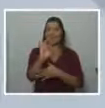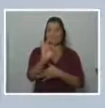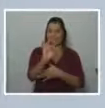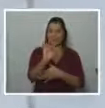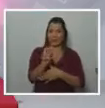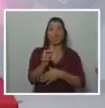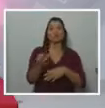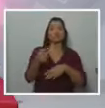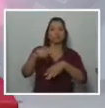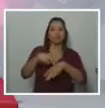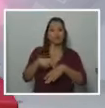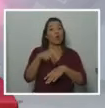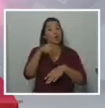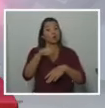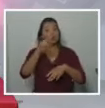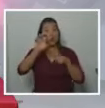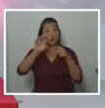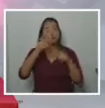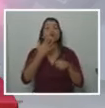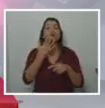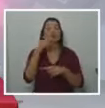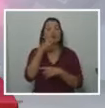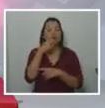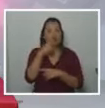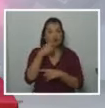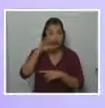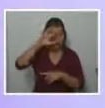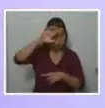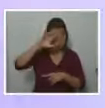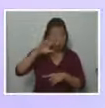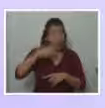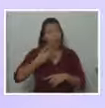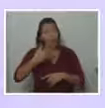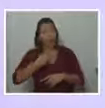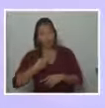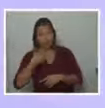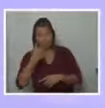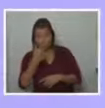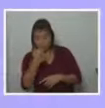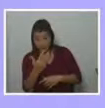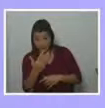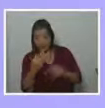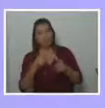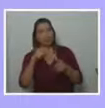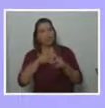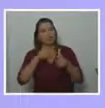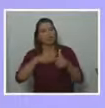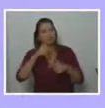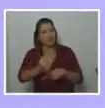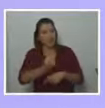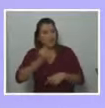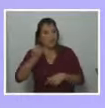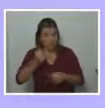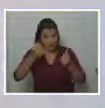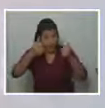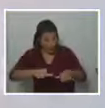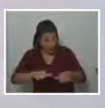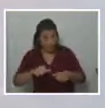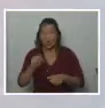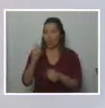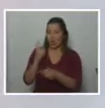tarima. Wilber, usted tome la marca roja, ¿sí? Y cuando le cuente tres, la gira con la fuerza de 20 millones. ¿Le parece?